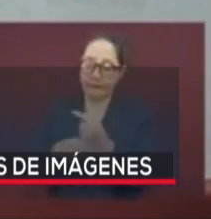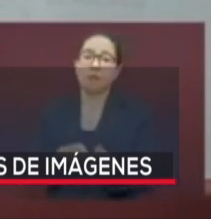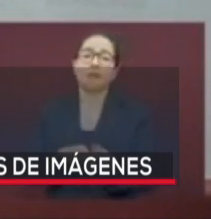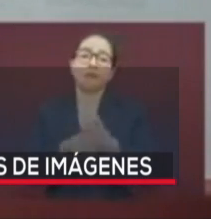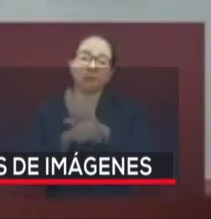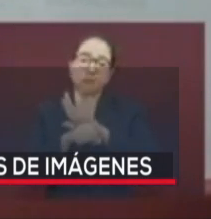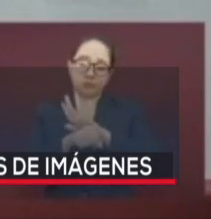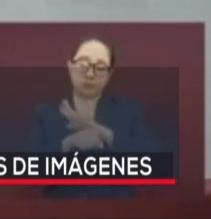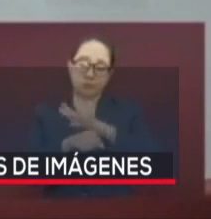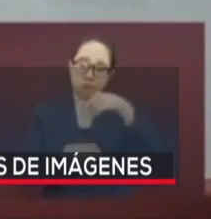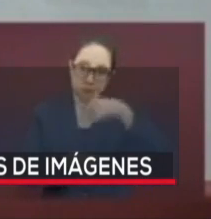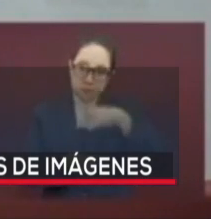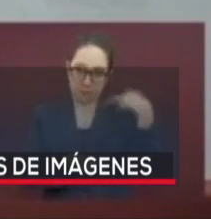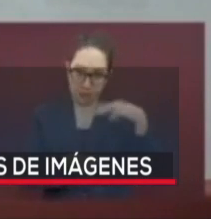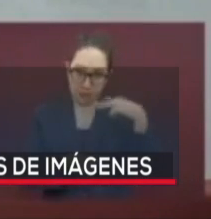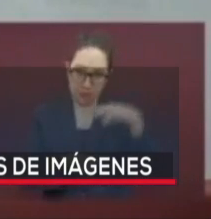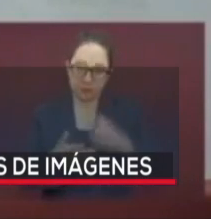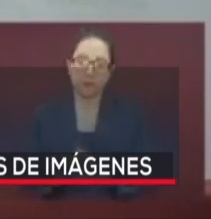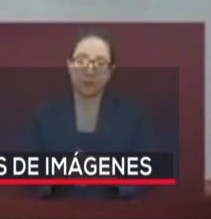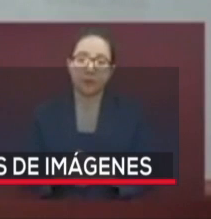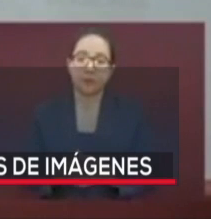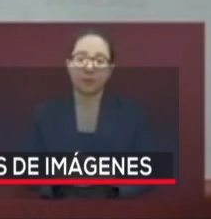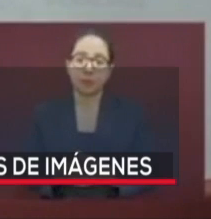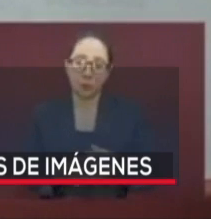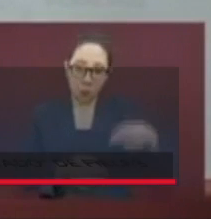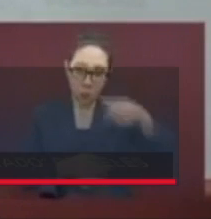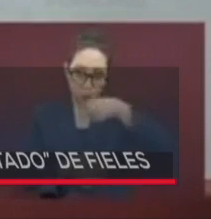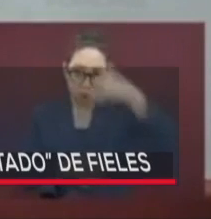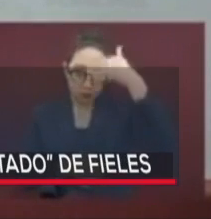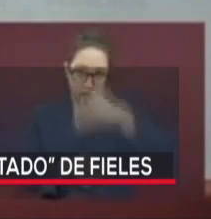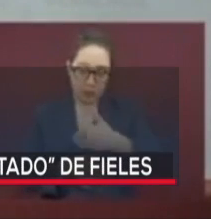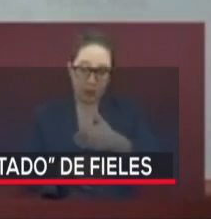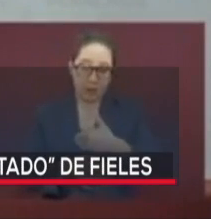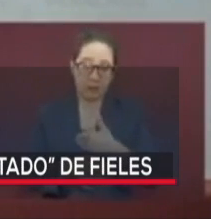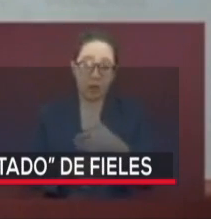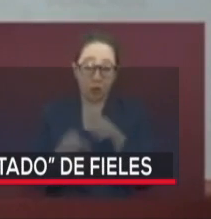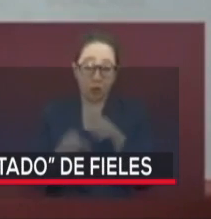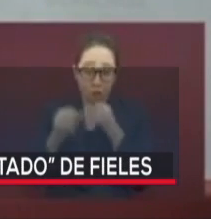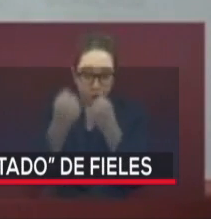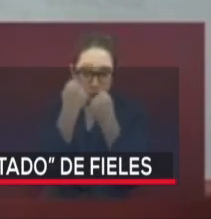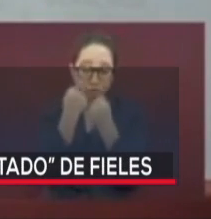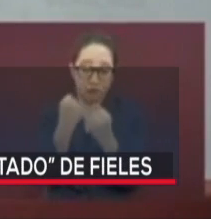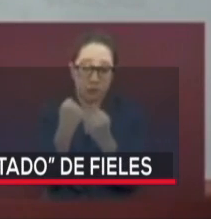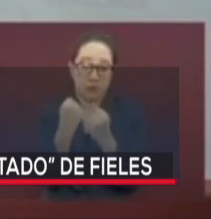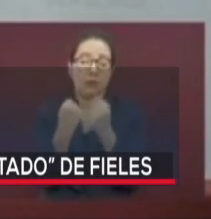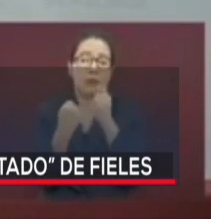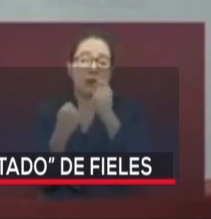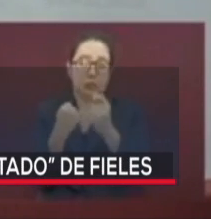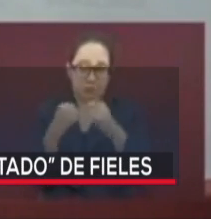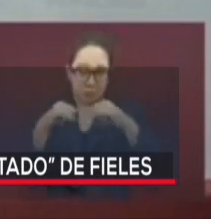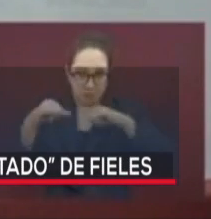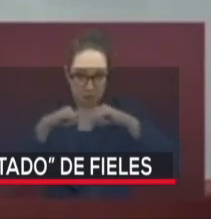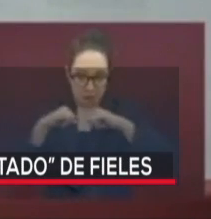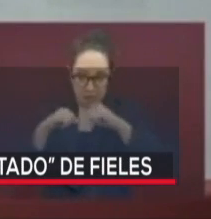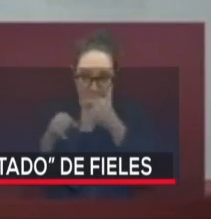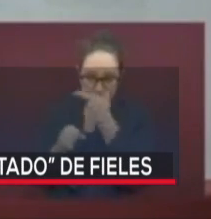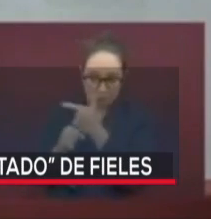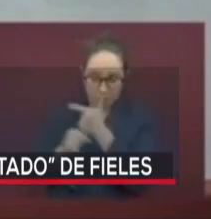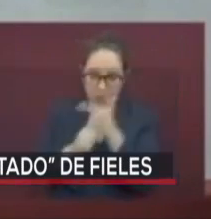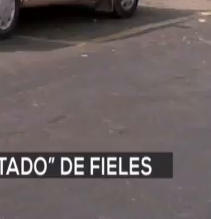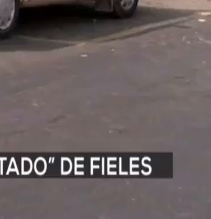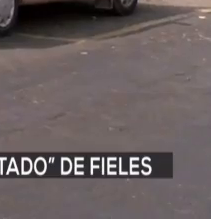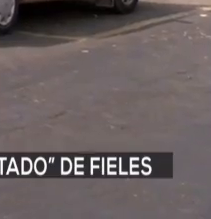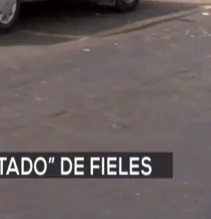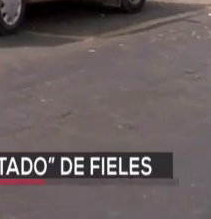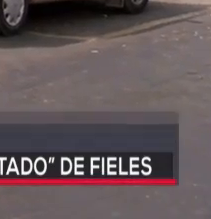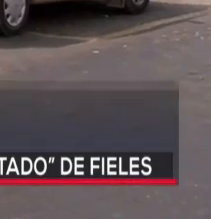casos positivos a COVID-19. Como ustedes saben, entre más intenso es el color en el mapa, es mayor la